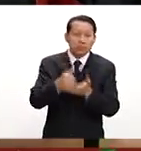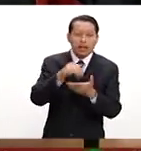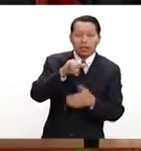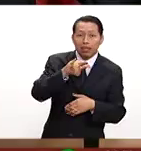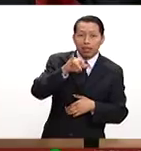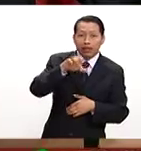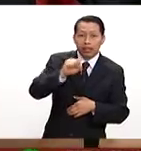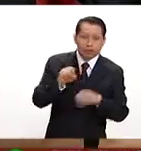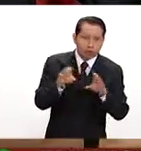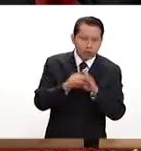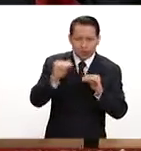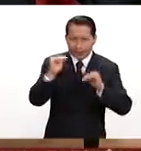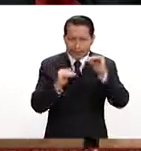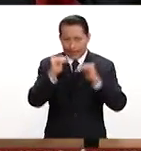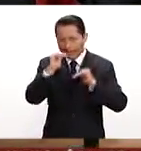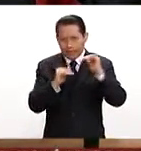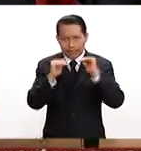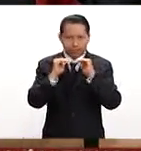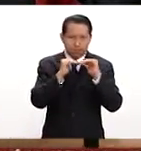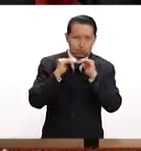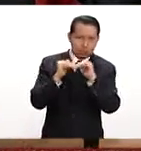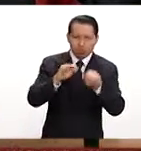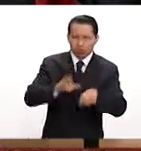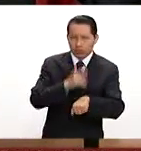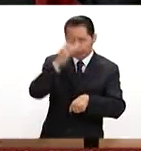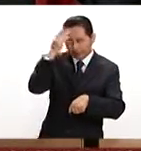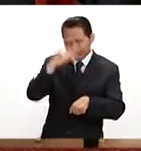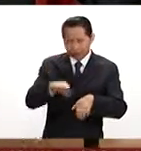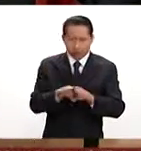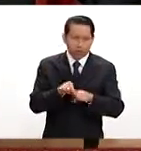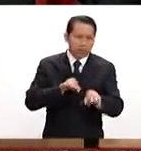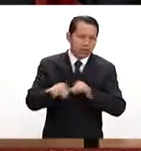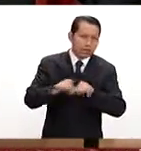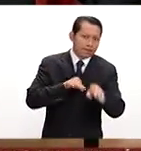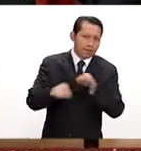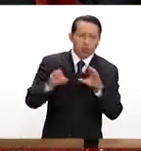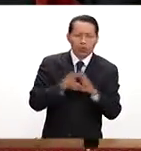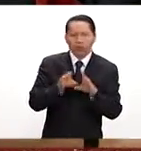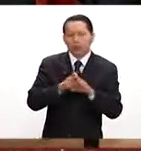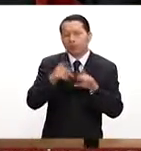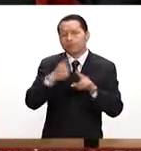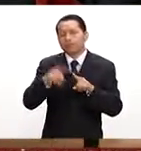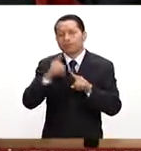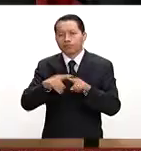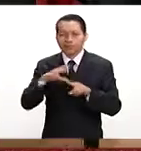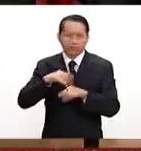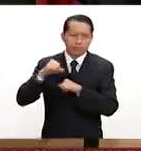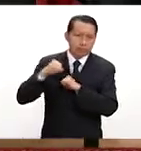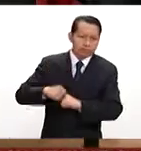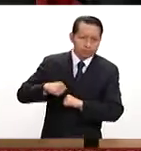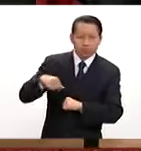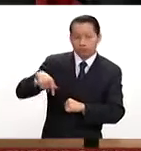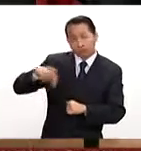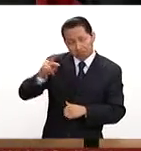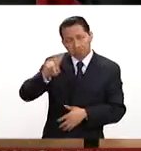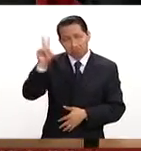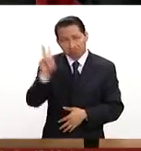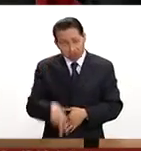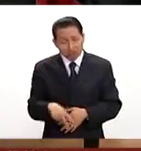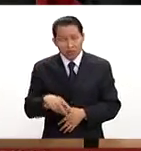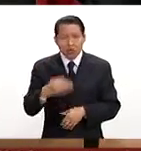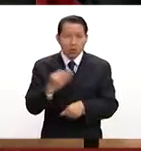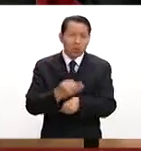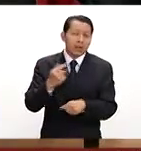millennials a equilibrar esto, porque finalmente alguien tendrá que trabajar con ellos y habrá también figuras de autoridad, ¿no? Pero en efecto, en